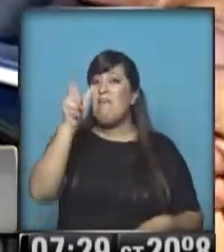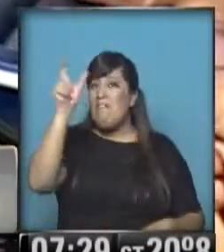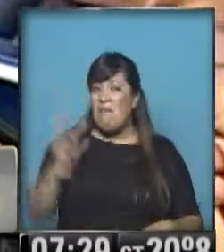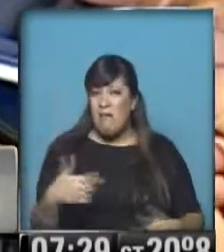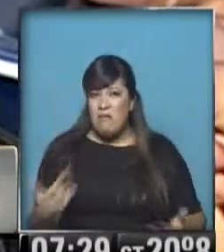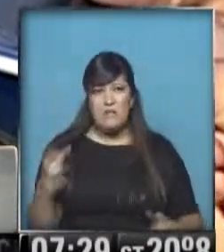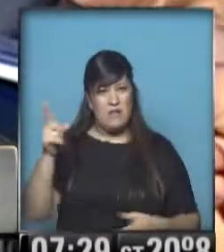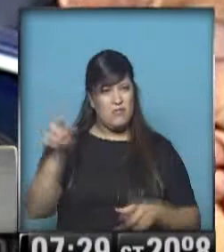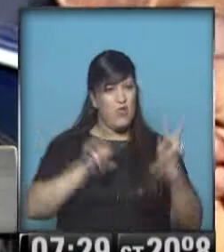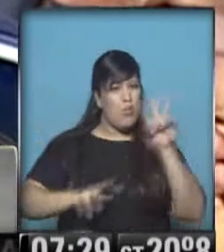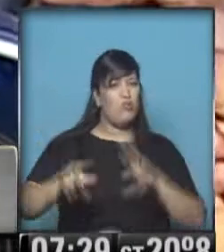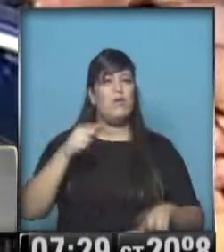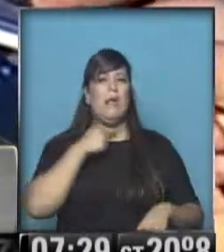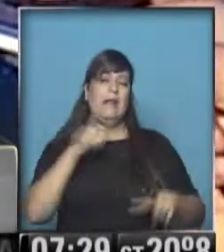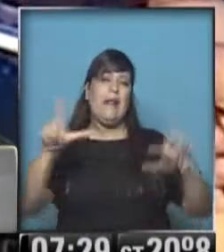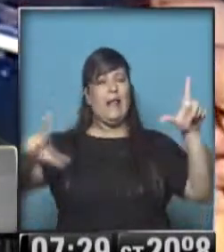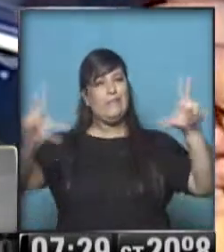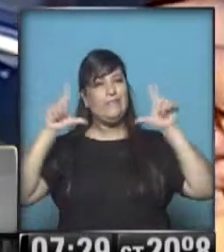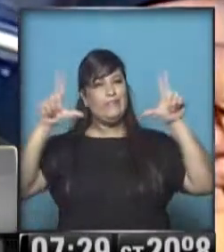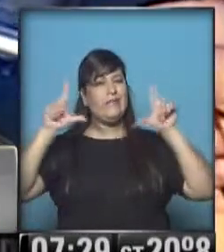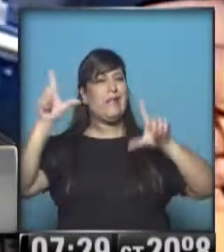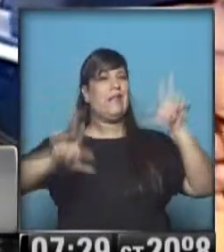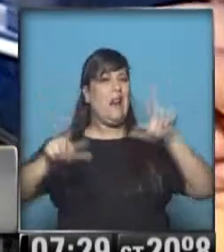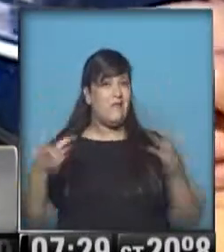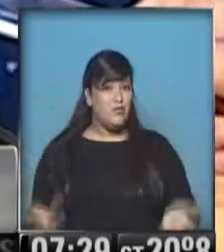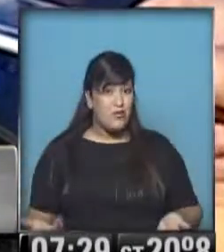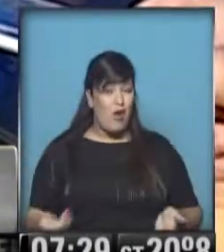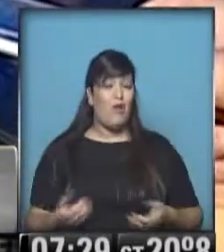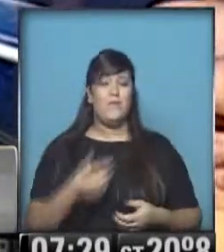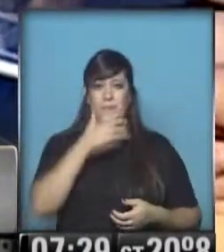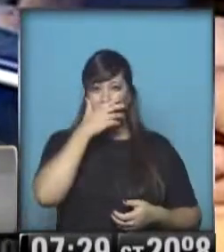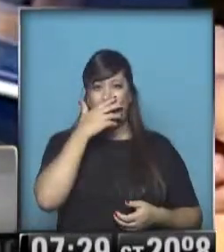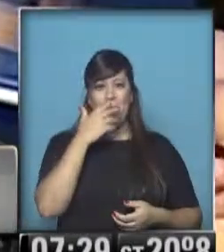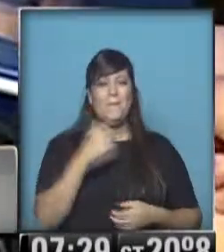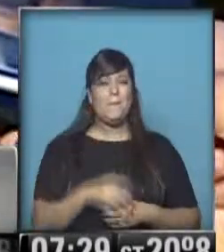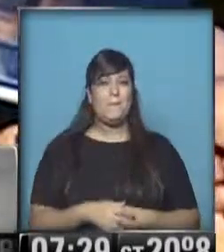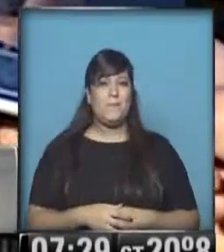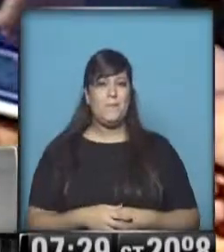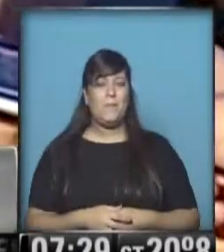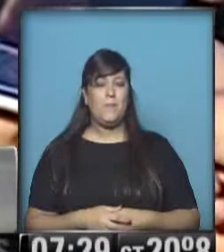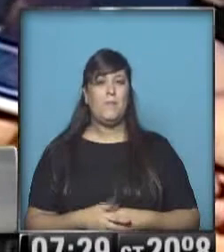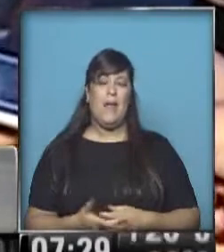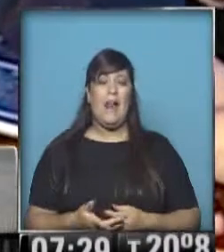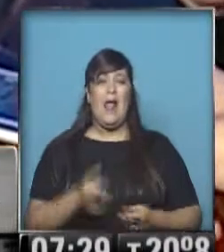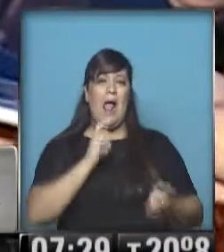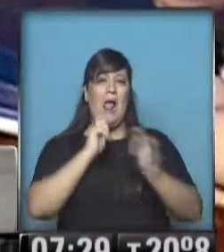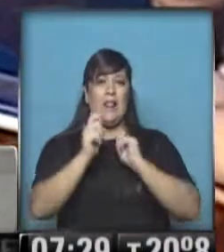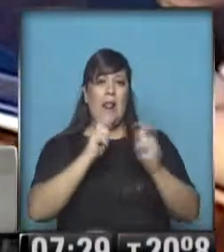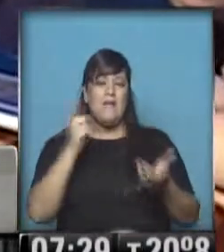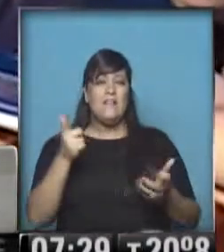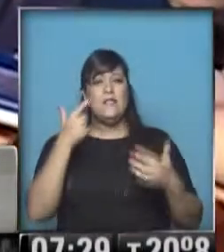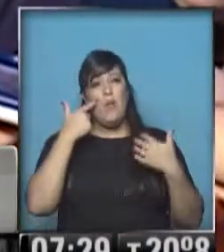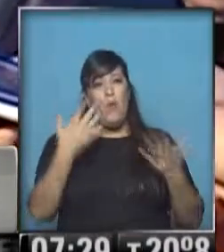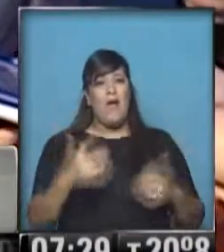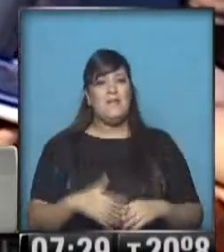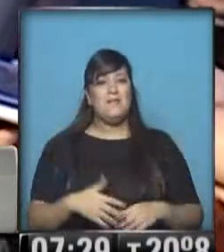que lo que buscan es que los lleven a televisión para hacer notas que le permita mostrarle a